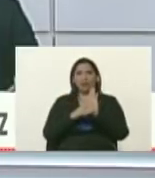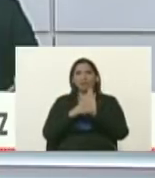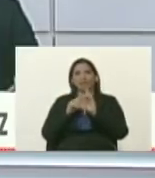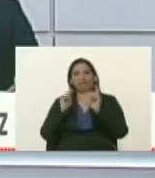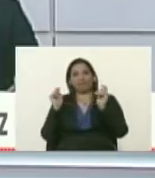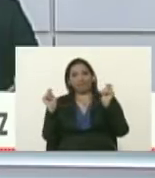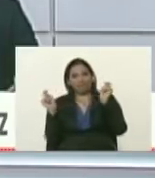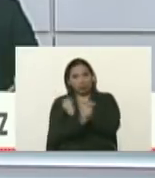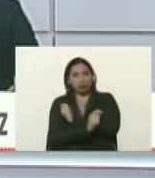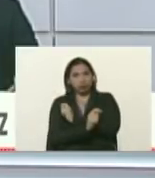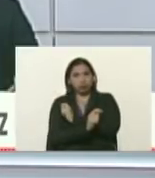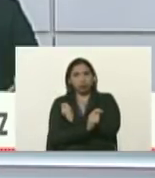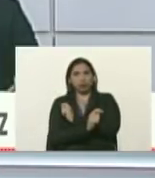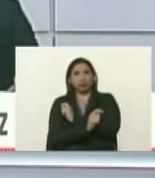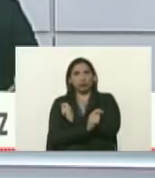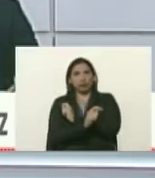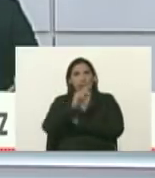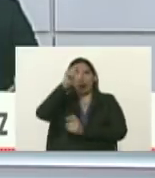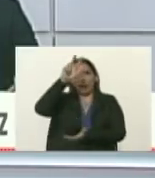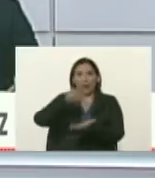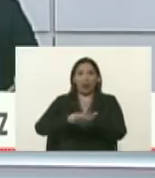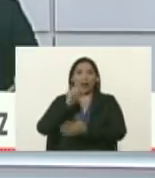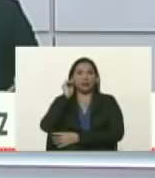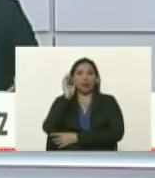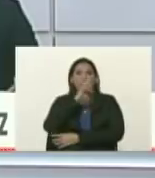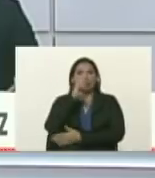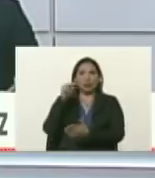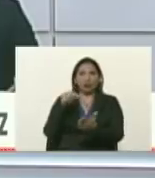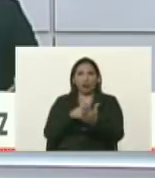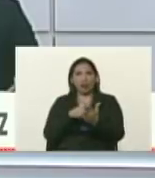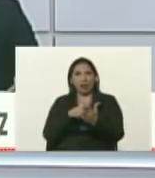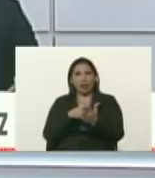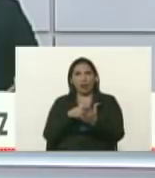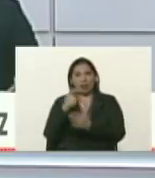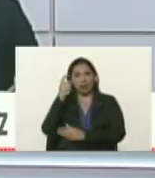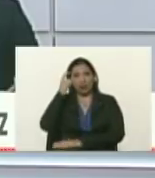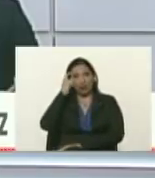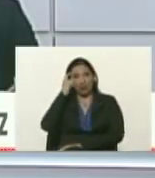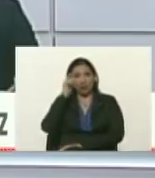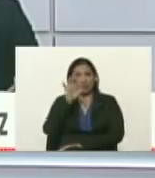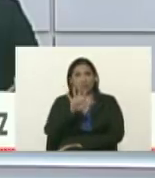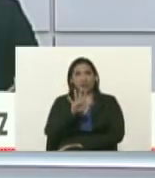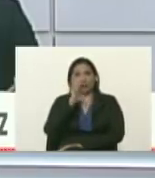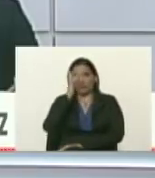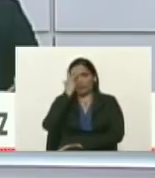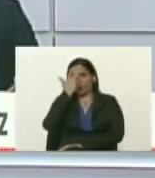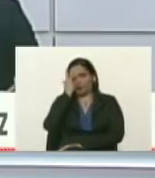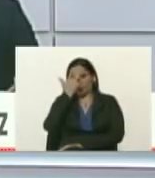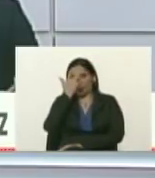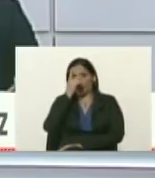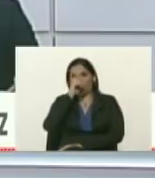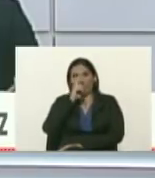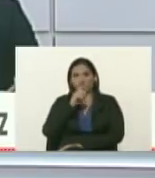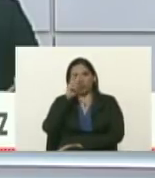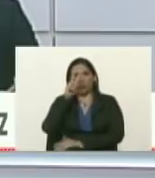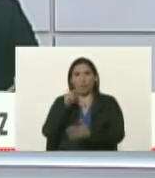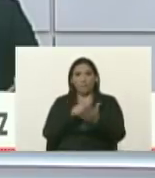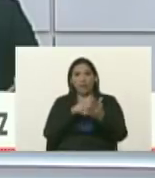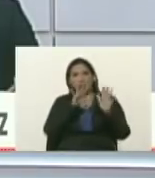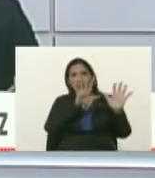Transición aprobado en la Asamblea Nacional el día 5 de febrero de